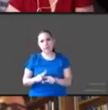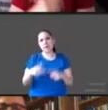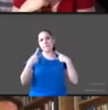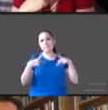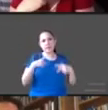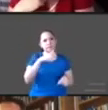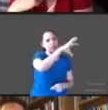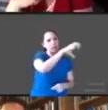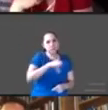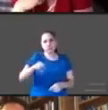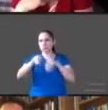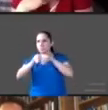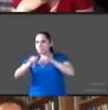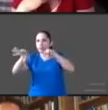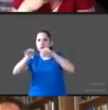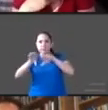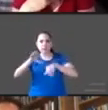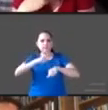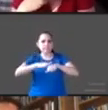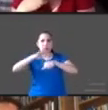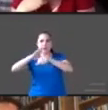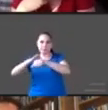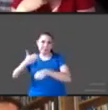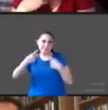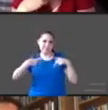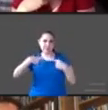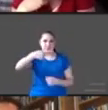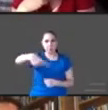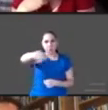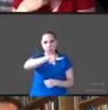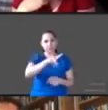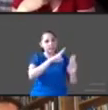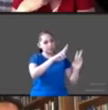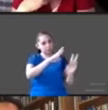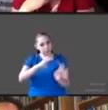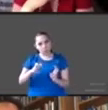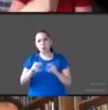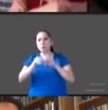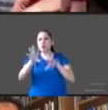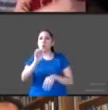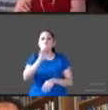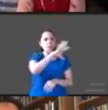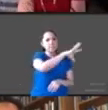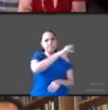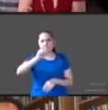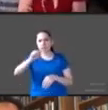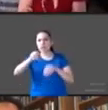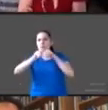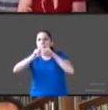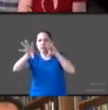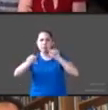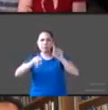través de que ustedes nos ayudaron a reproducir, a repostear sobre todo en Facebook